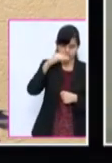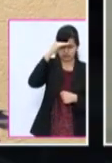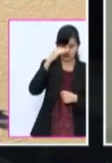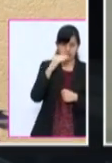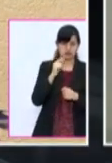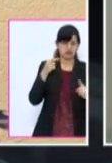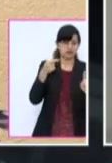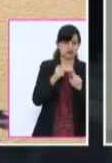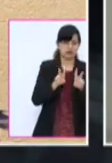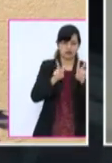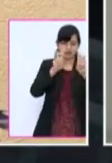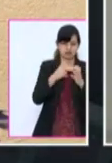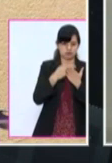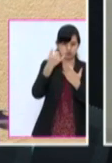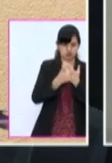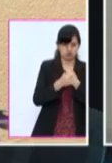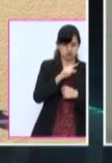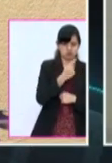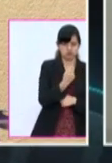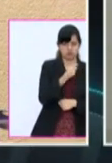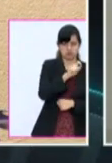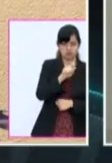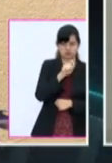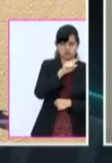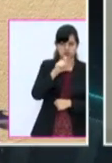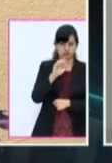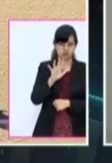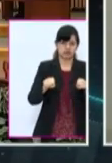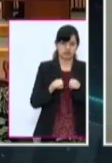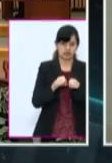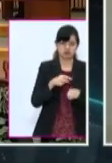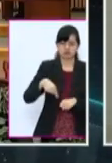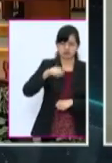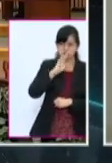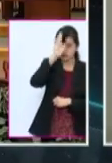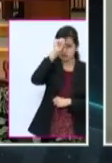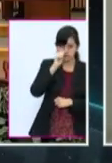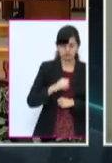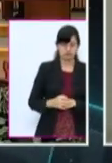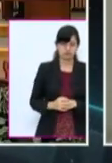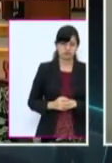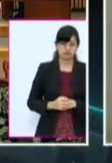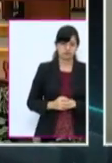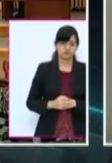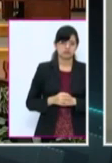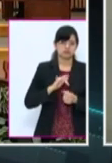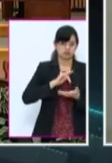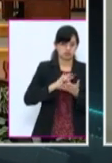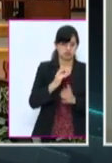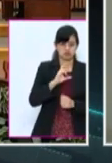una insaculación, de realizar un sorteo, y que de esa manera aleatoria quedaran definidas las encuestadoras.